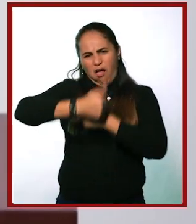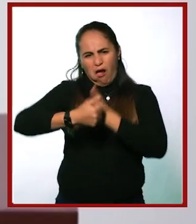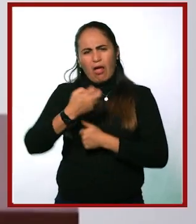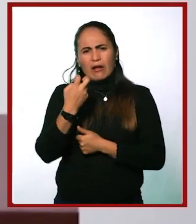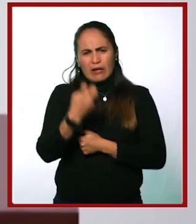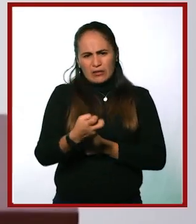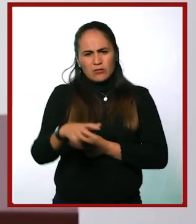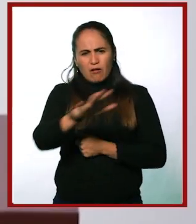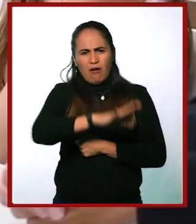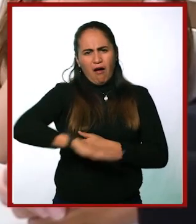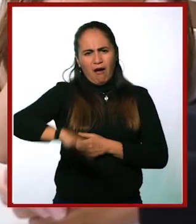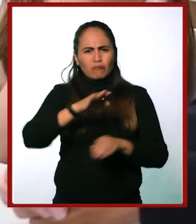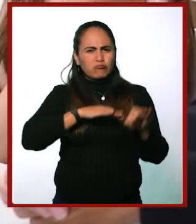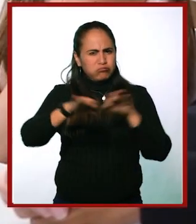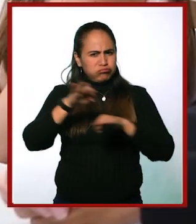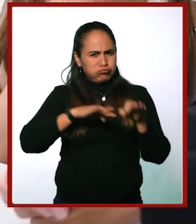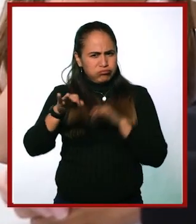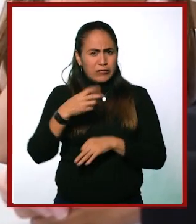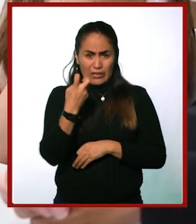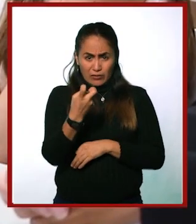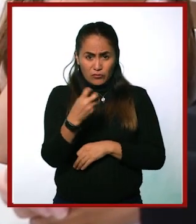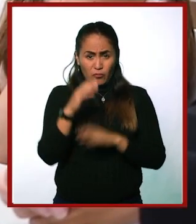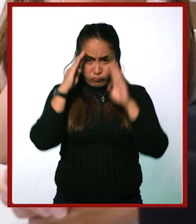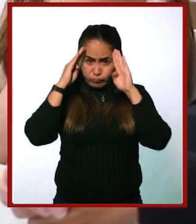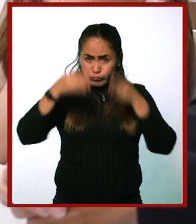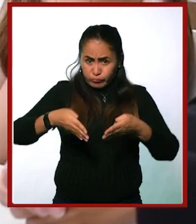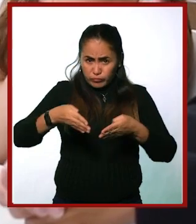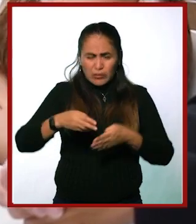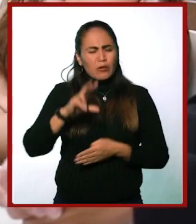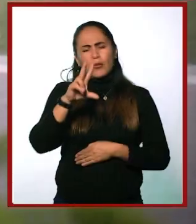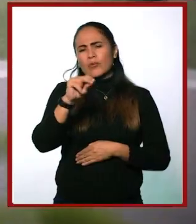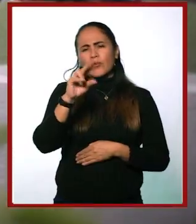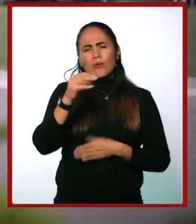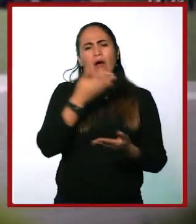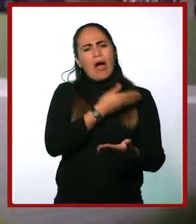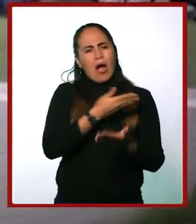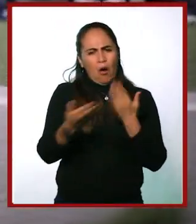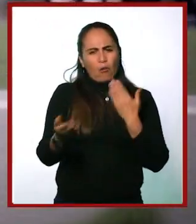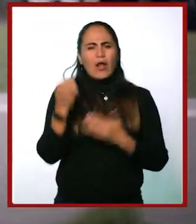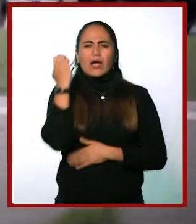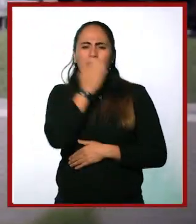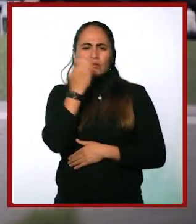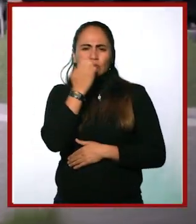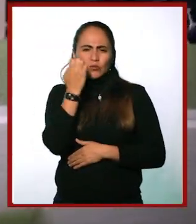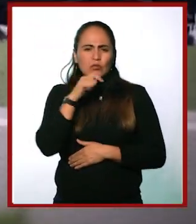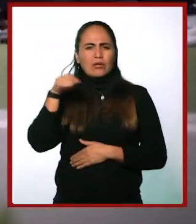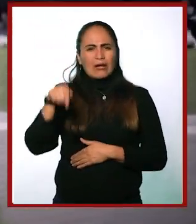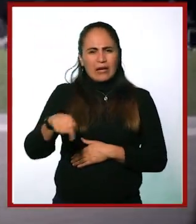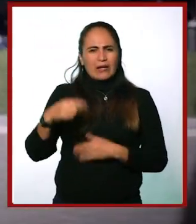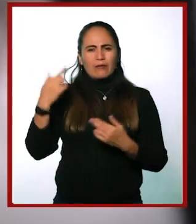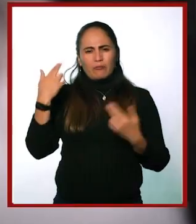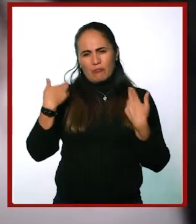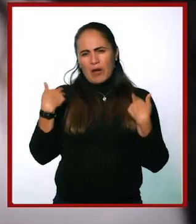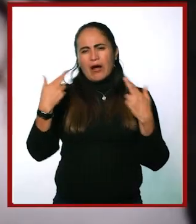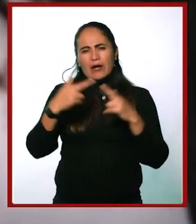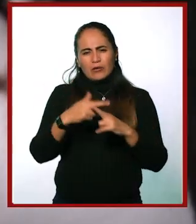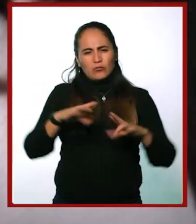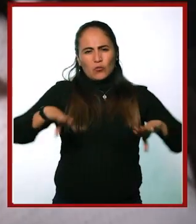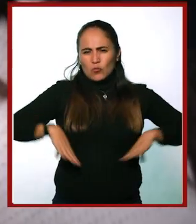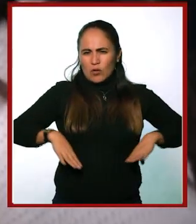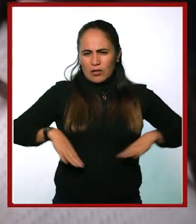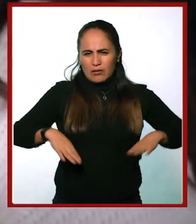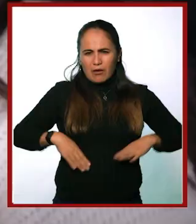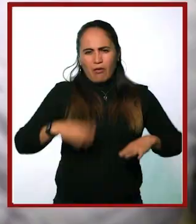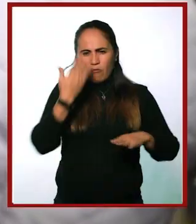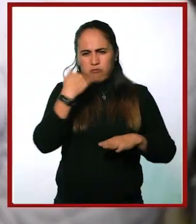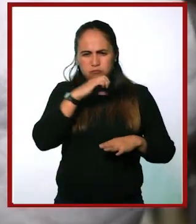competitivos y exitosos en el mercado. Yo creo que hoy, por ejemplo, la escuela tiene que fortalecer habilidades socioemocionales,